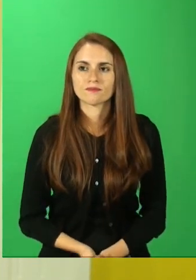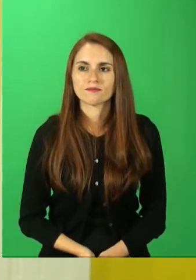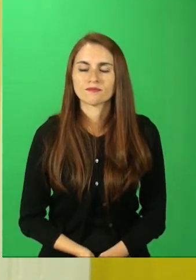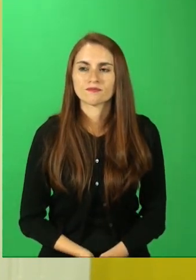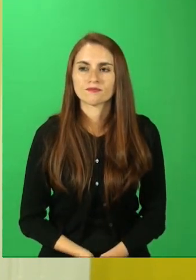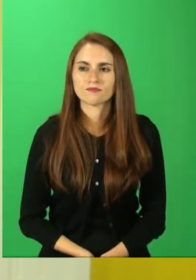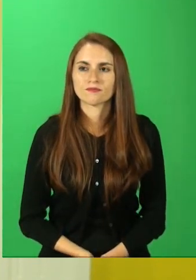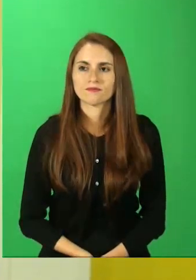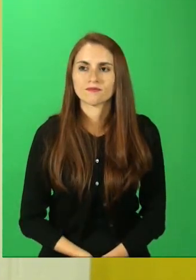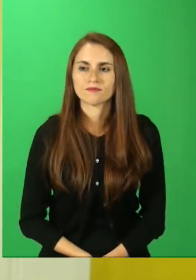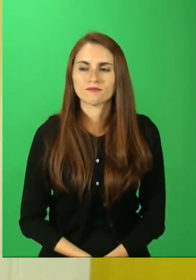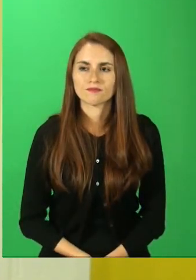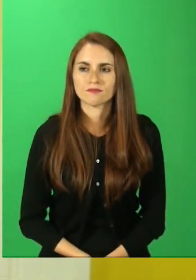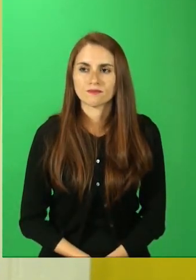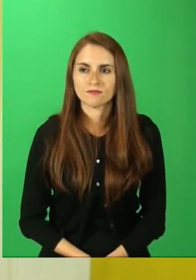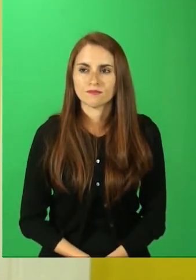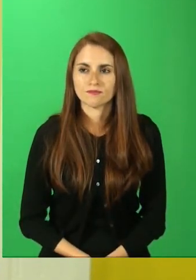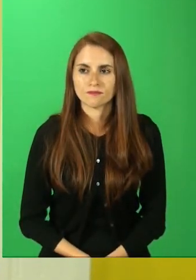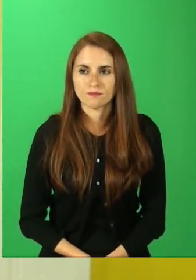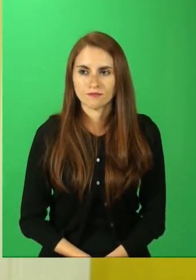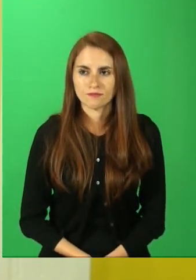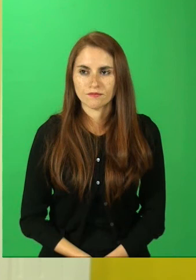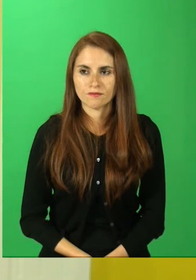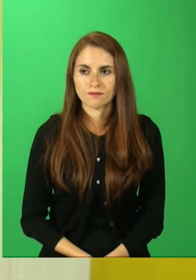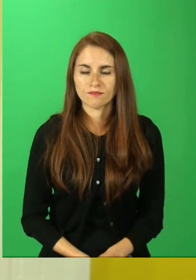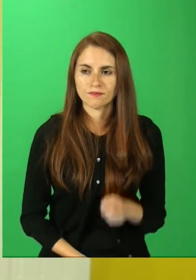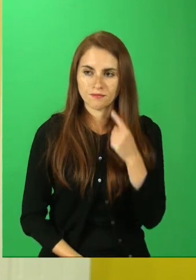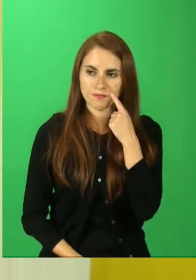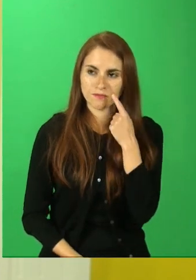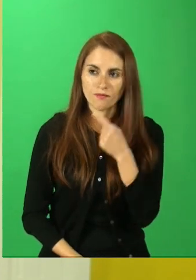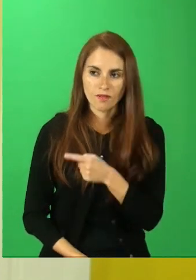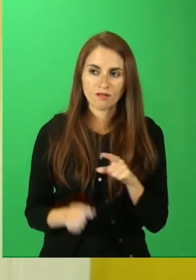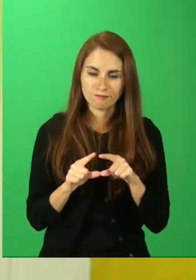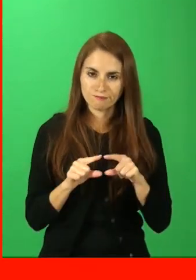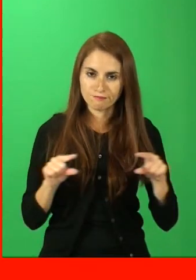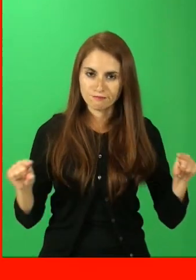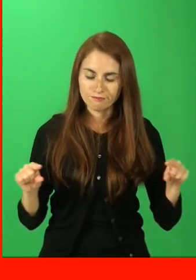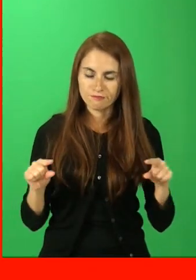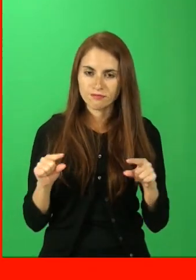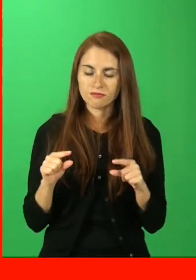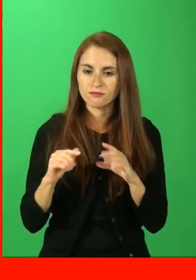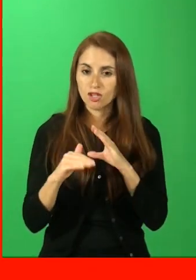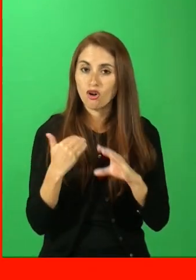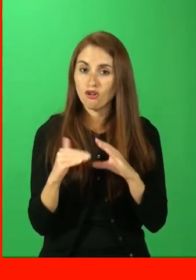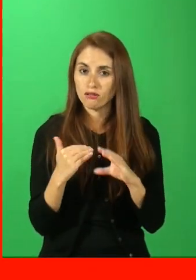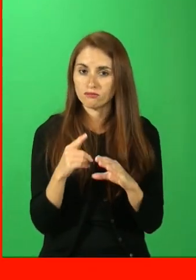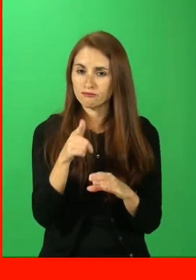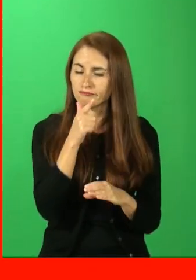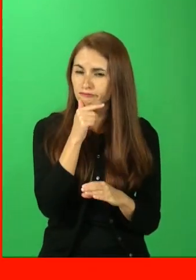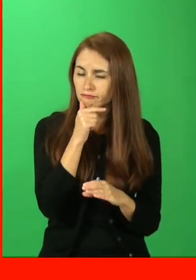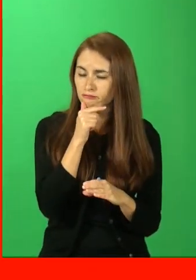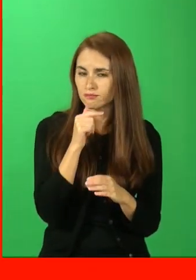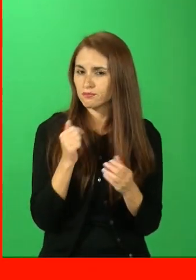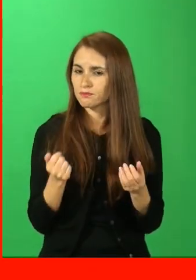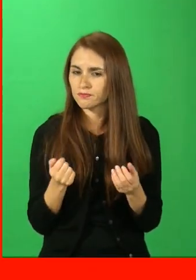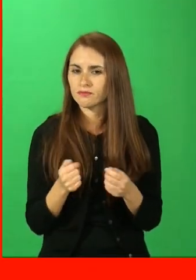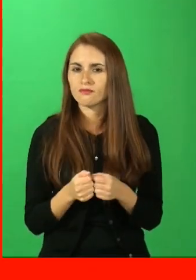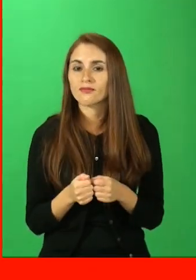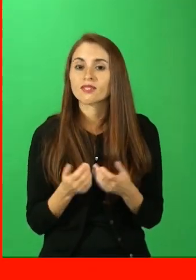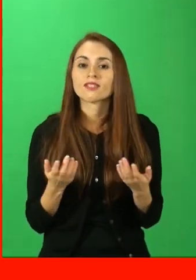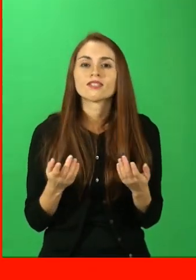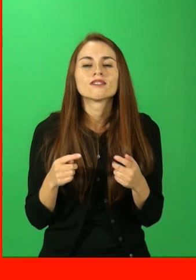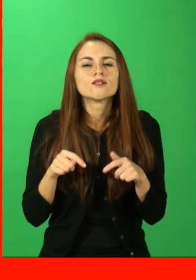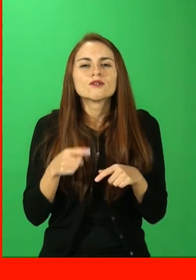www.patricio.marin@ltecnologico.cl. Como lo dije, aquí está para que lo tengan claro. Si tienen alguna duda, me hagan llegar. Y termino haciendo unas